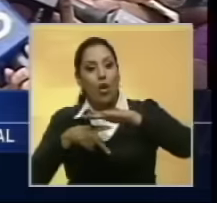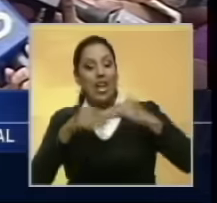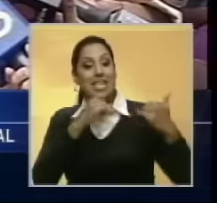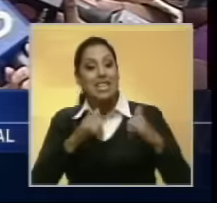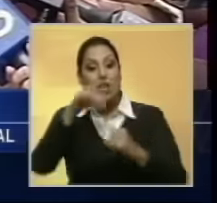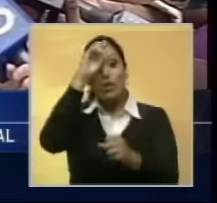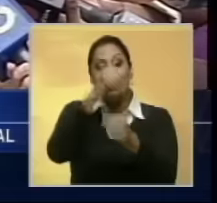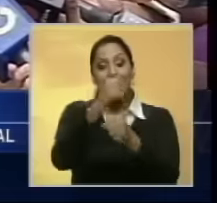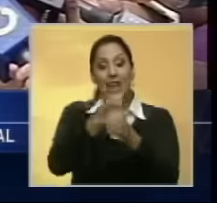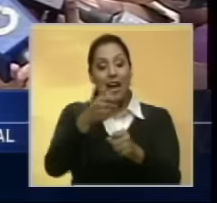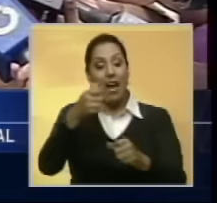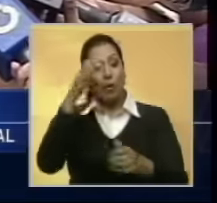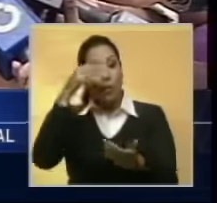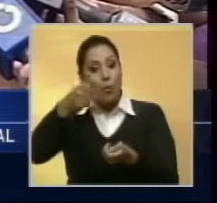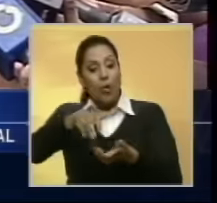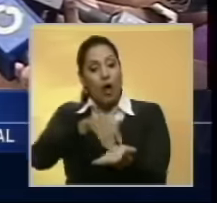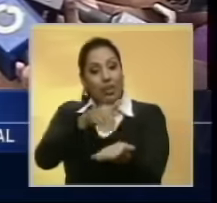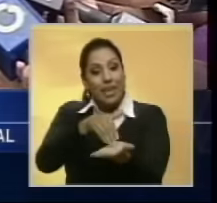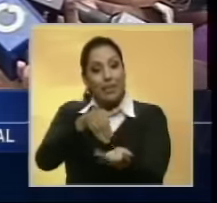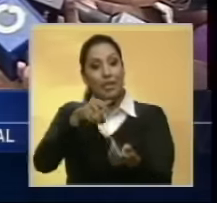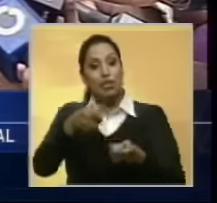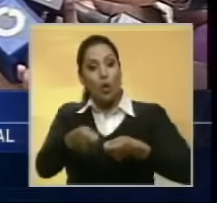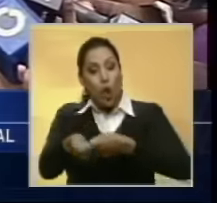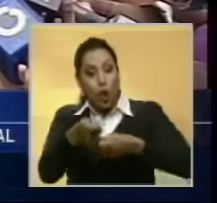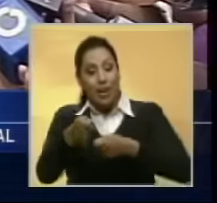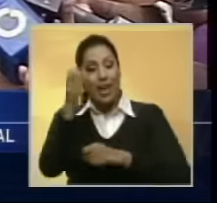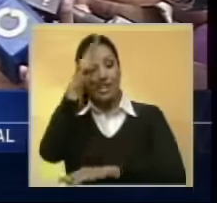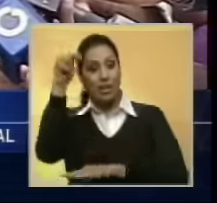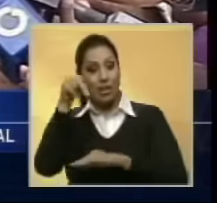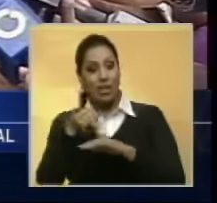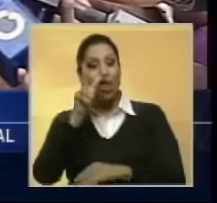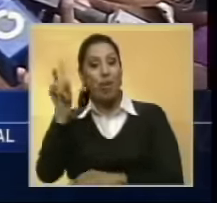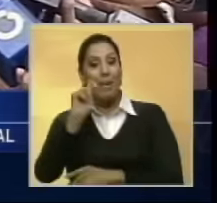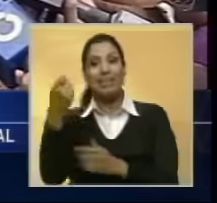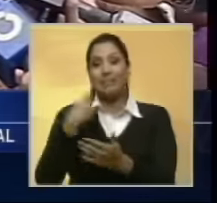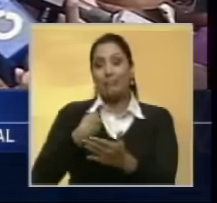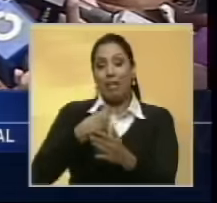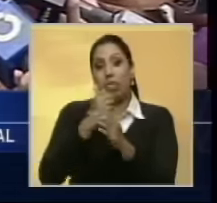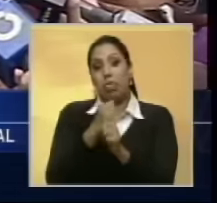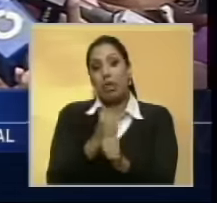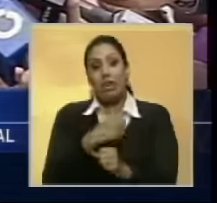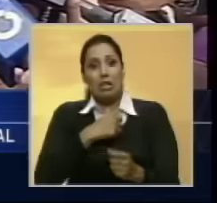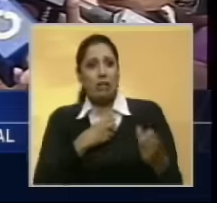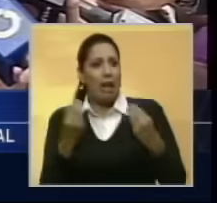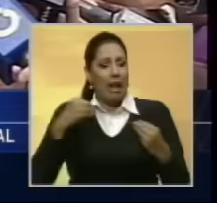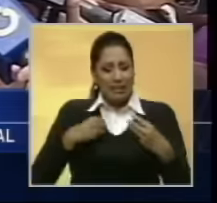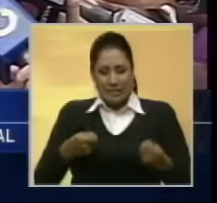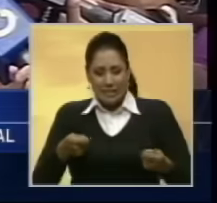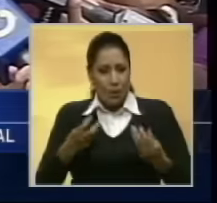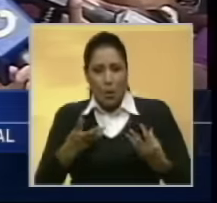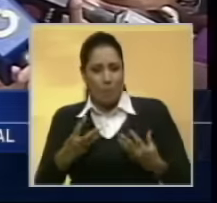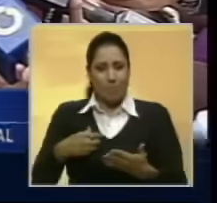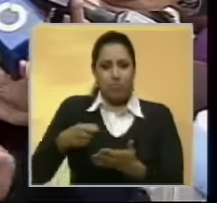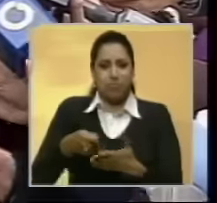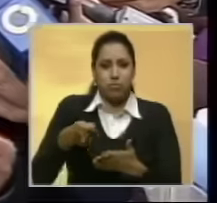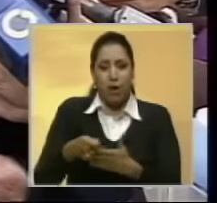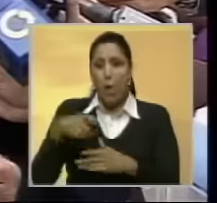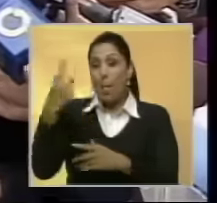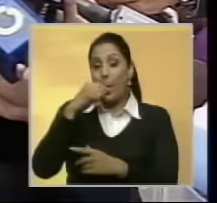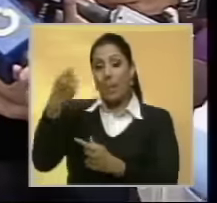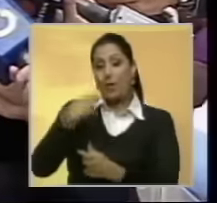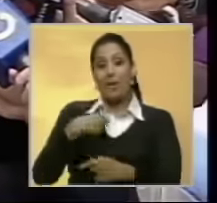los empleados y los obreros de la Asamblea Nacional. 2 meses de atraso y tenemos que estar haciendo malabarismo para que esos